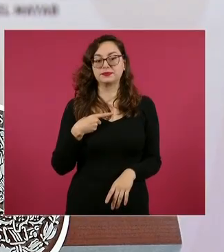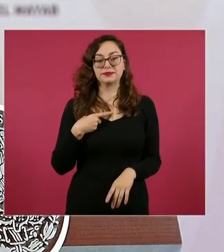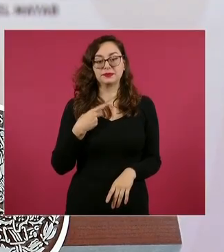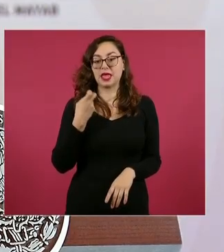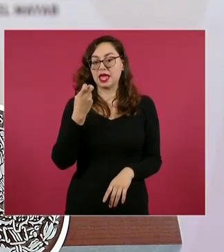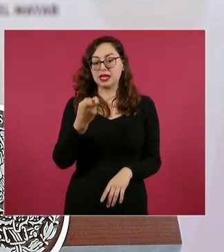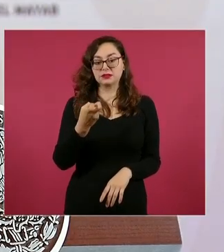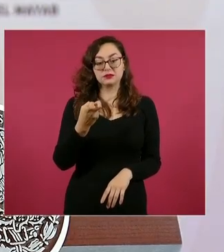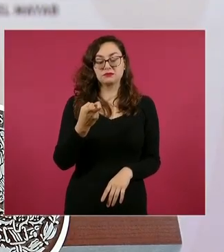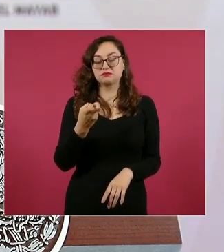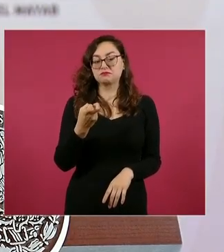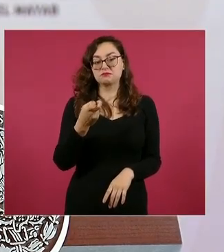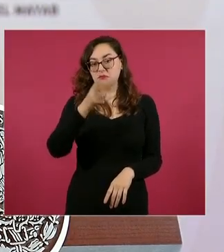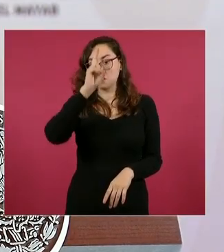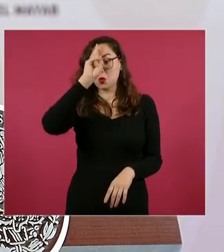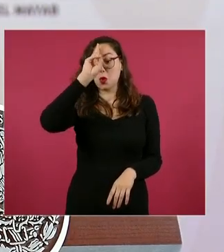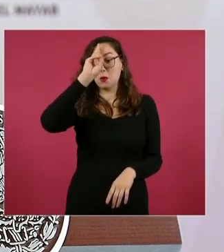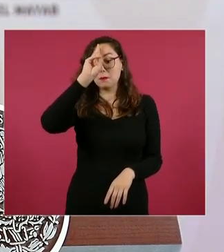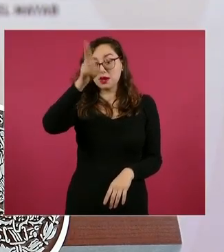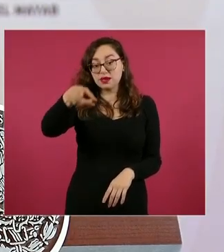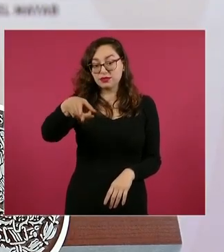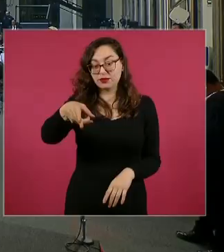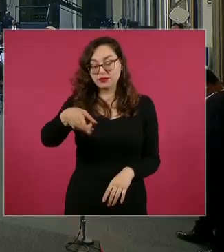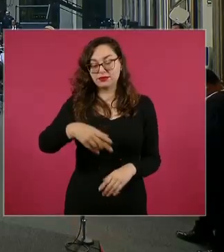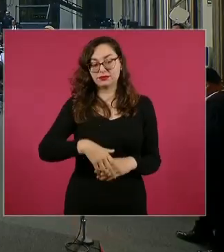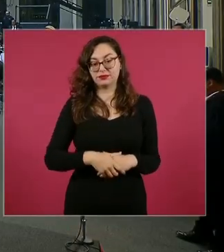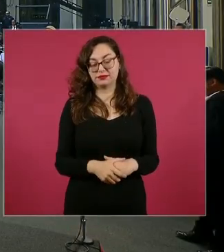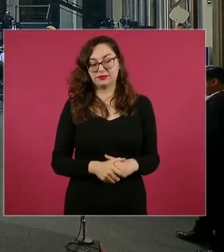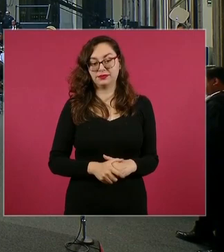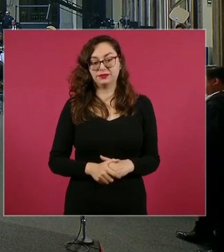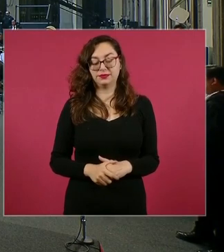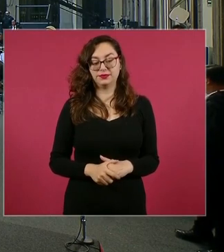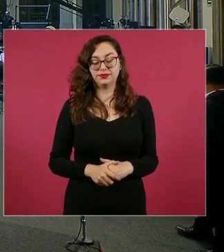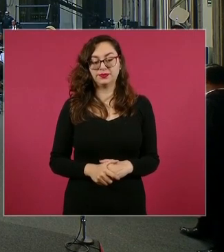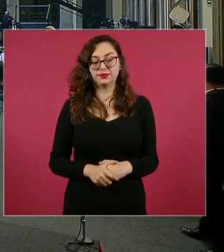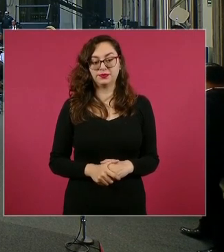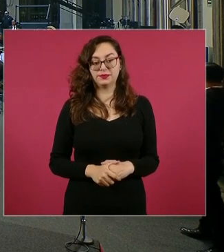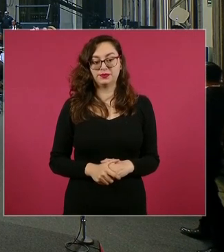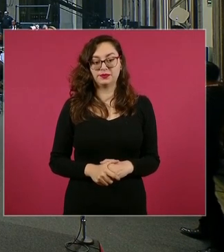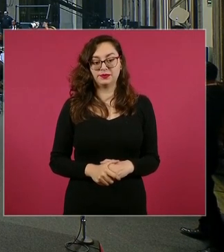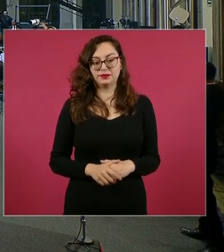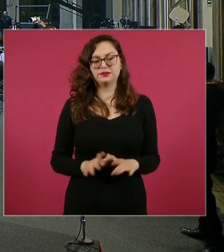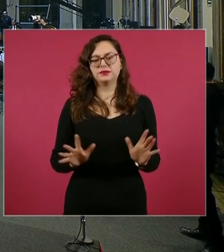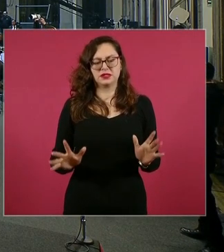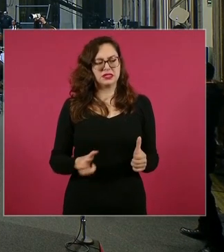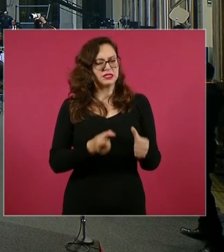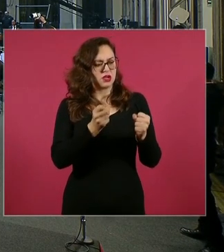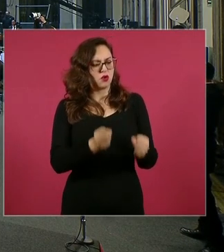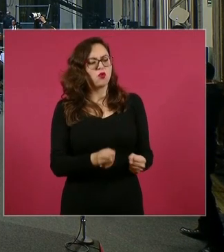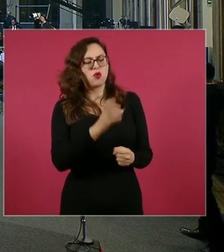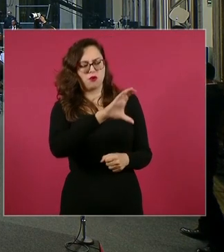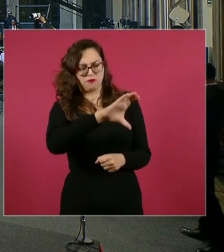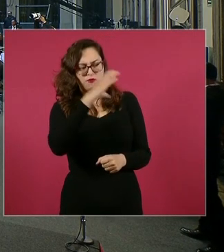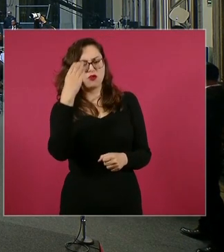política eh en contra del gobierno debe haber fotos